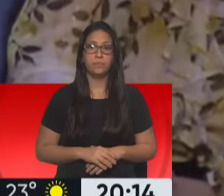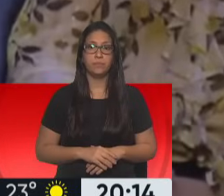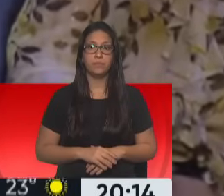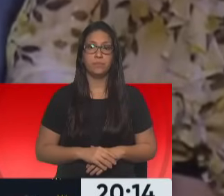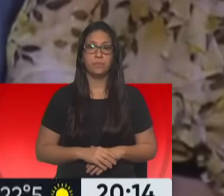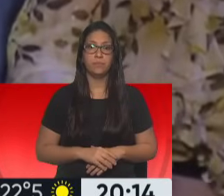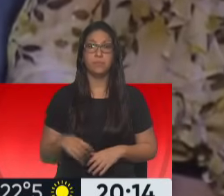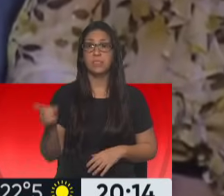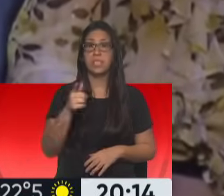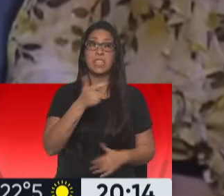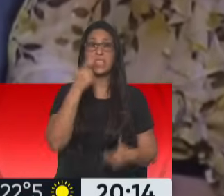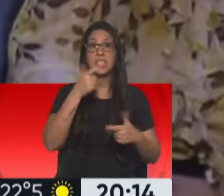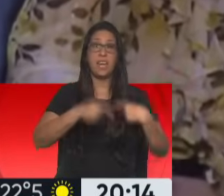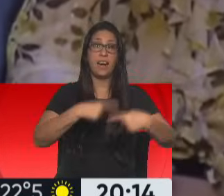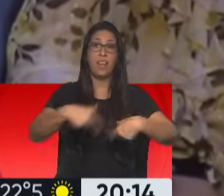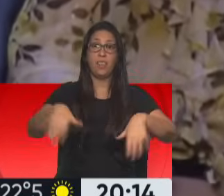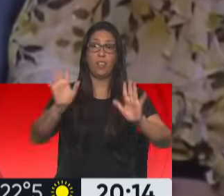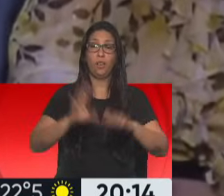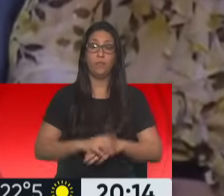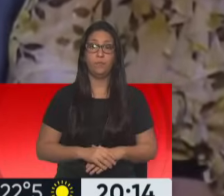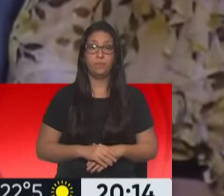que se sigan riendo entonces.